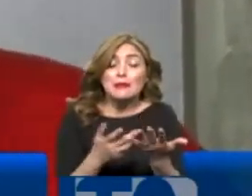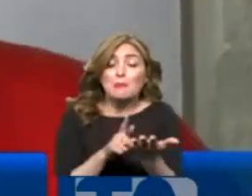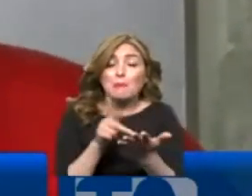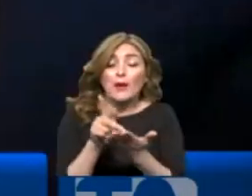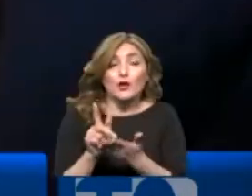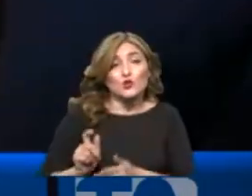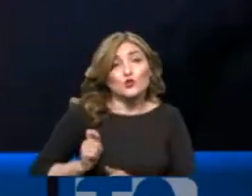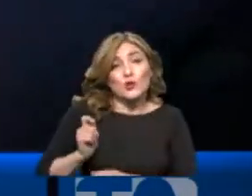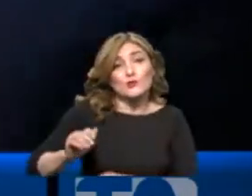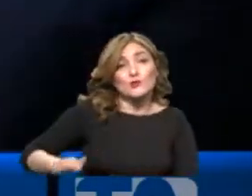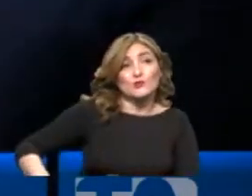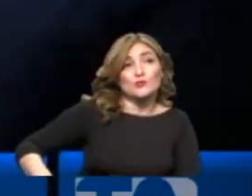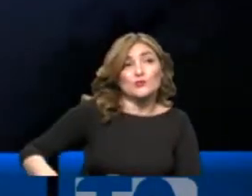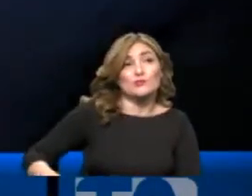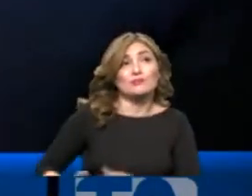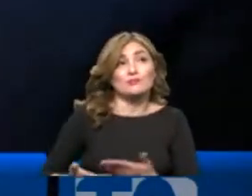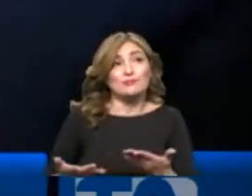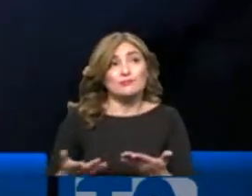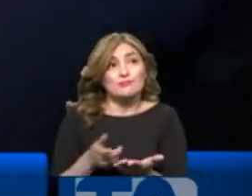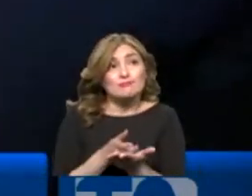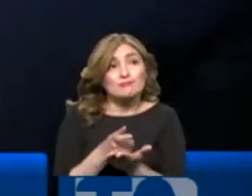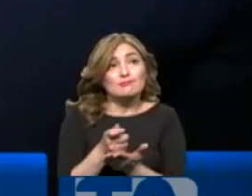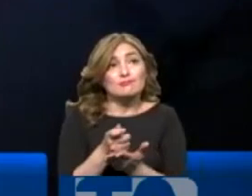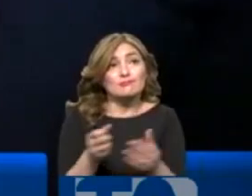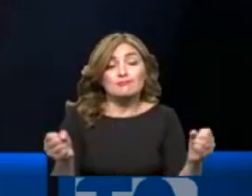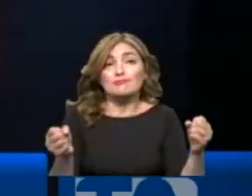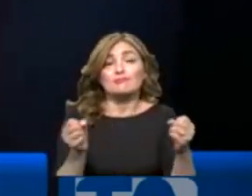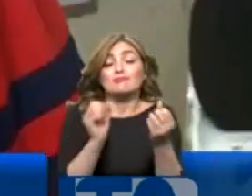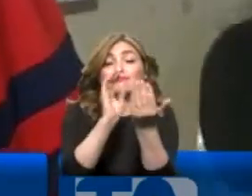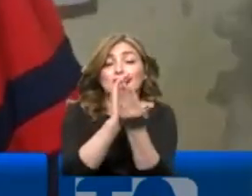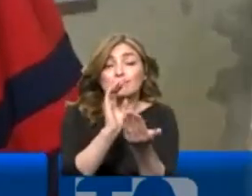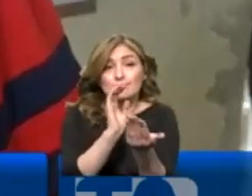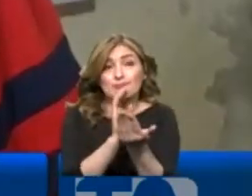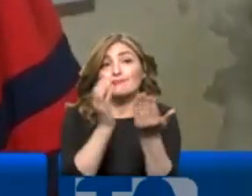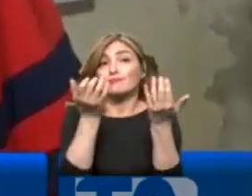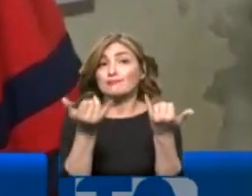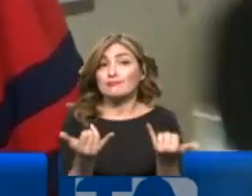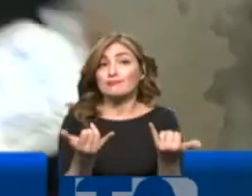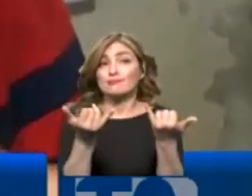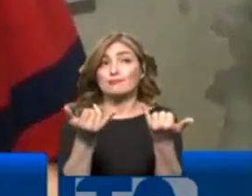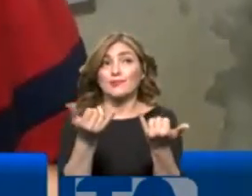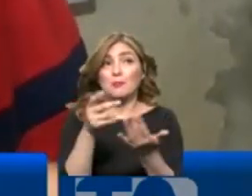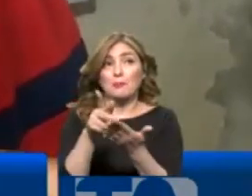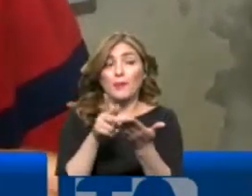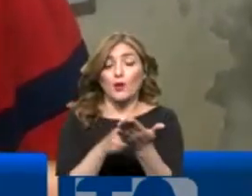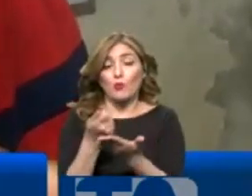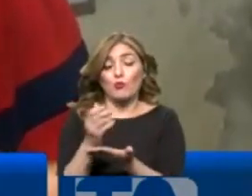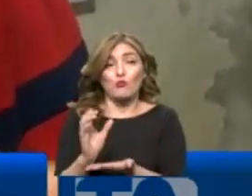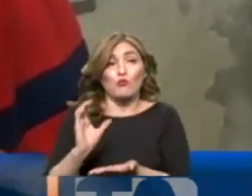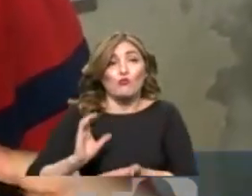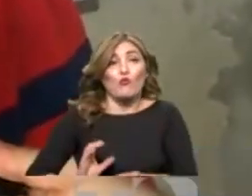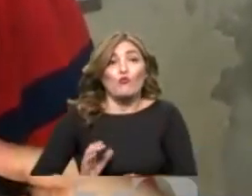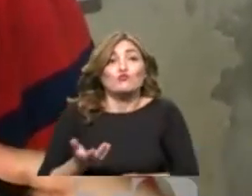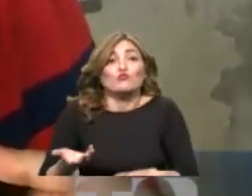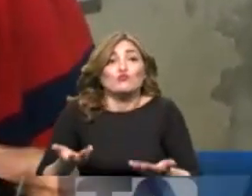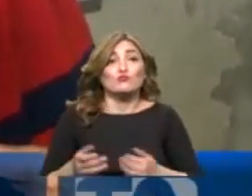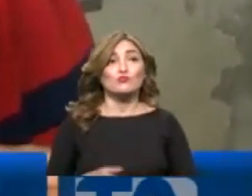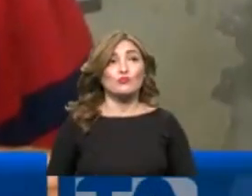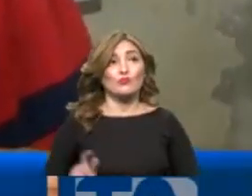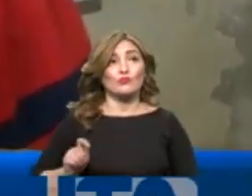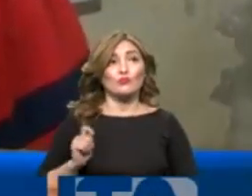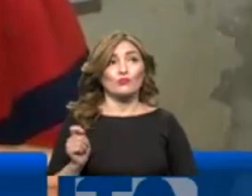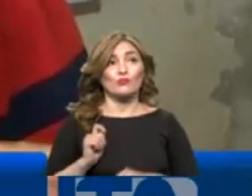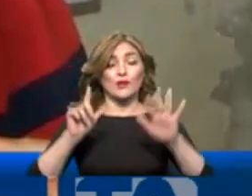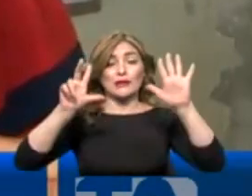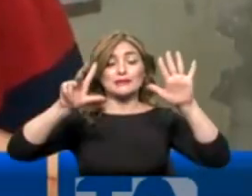en los sueldos atrasados, las aportaciones al seguro y desde ahora también su liquidación. Mi salario actualmente están atrasados